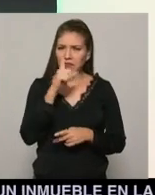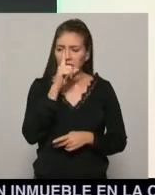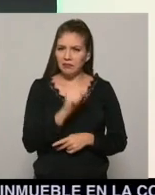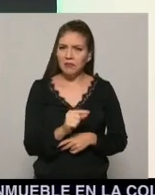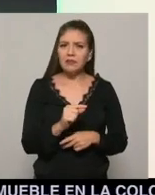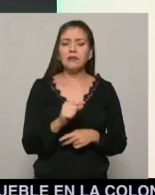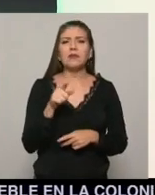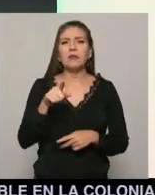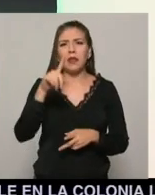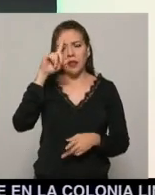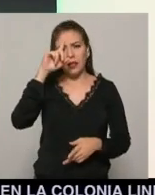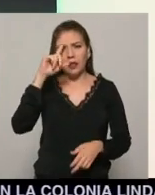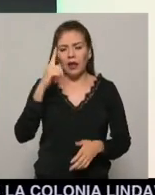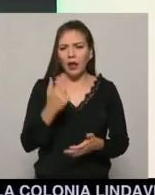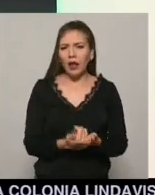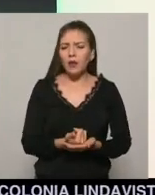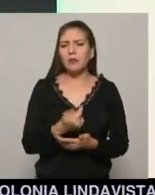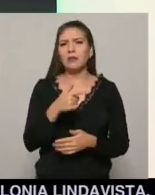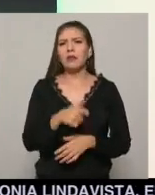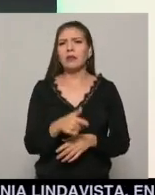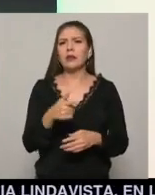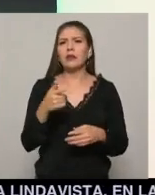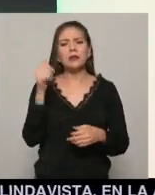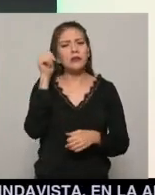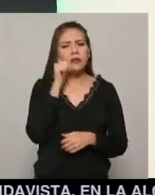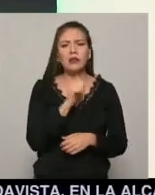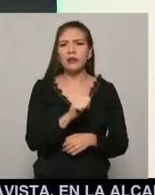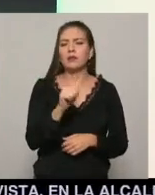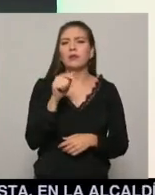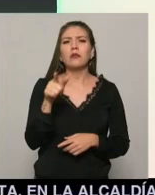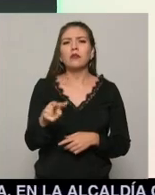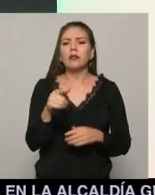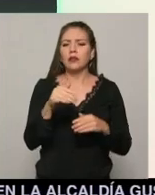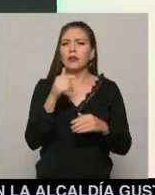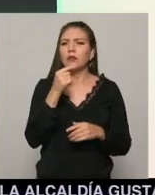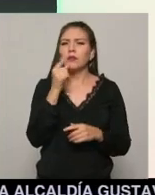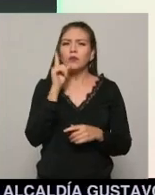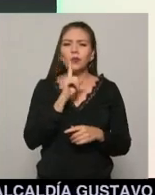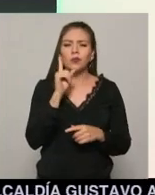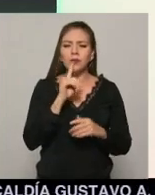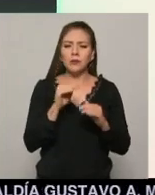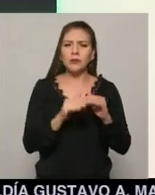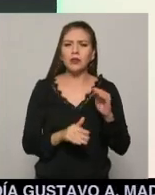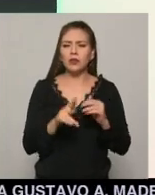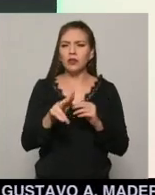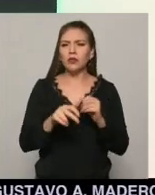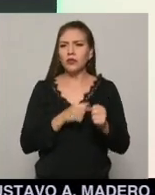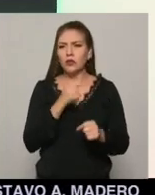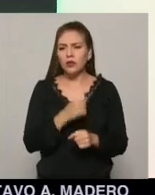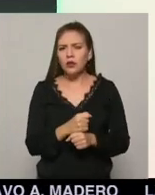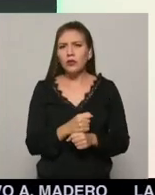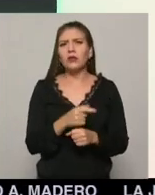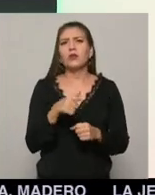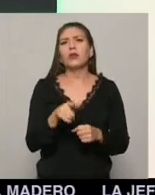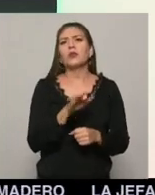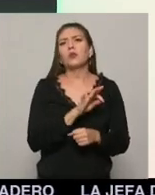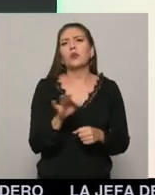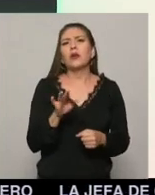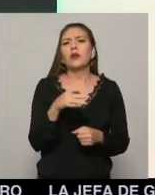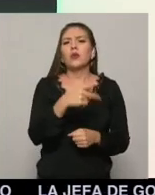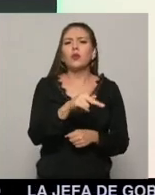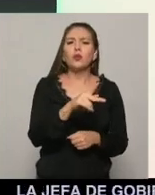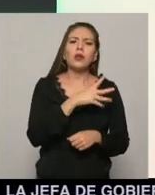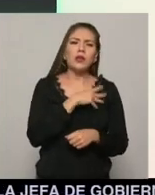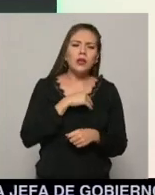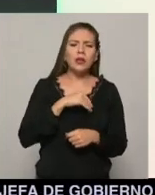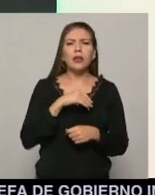trauma que quedará de por vida a una menor de edad que puede ser su hija, su hijo, la hermana de usted, quizás